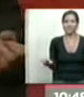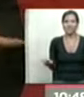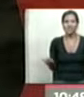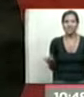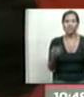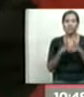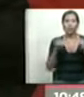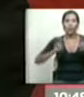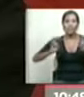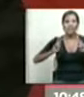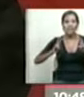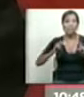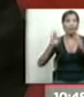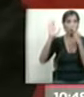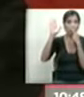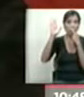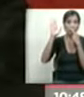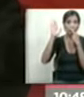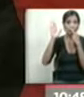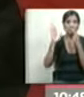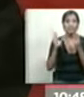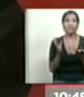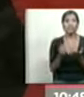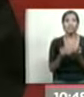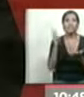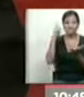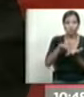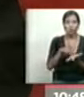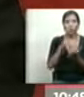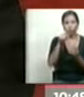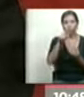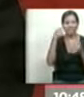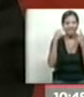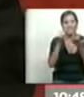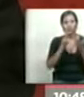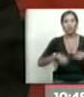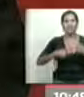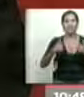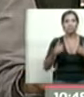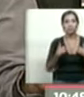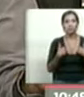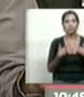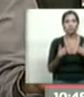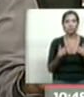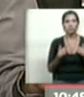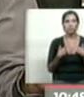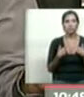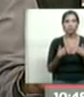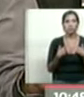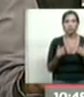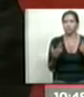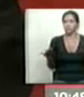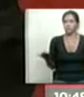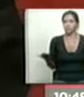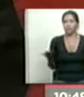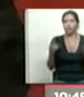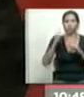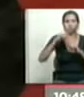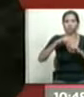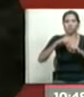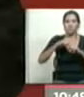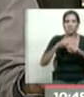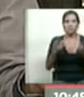cuando Hitler invadió la Unión Soviética, Pedro, ¿tú qué has leído más que yo? No. Hay un tipo de...